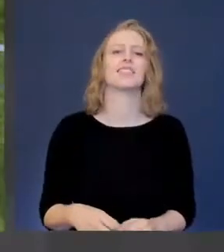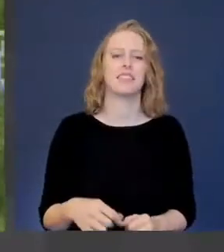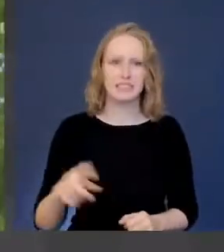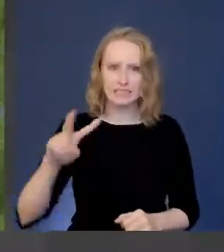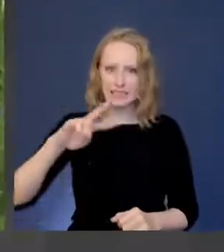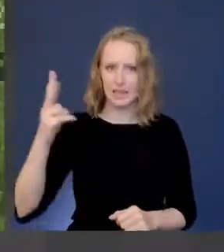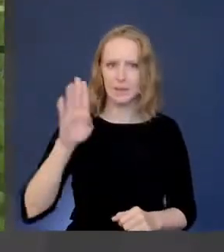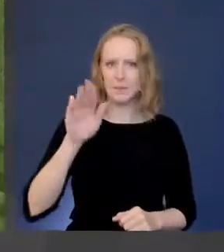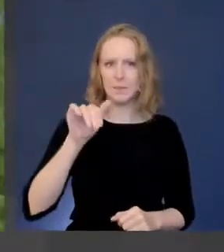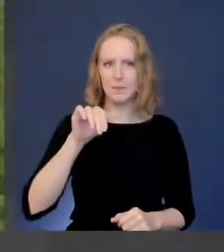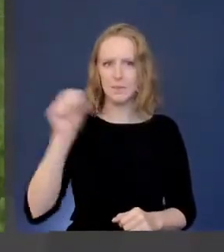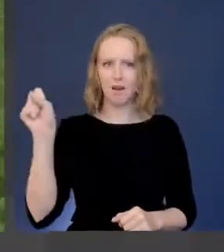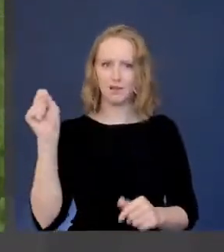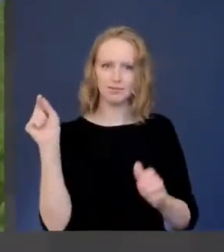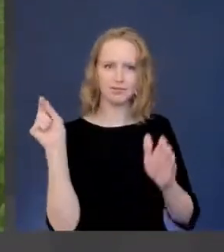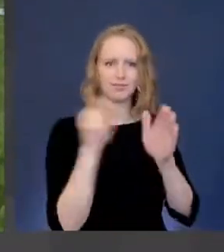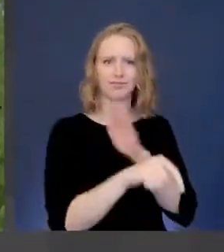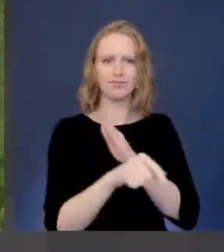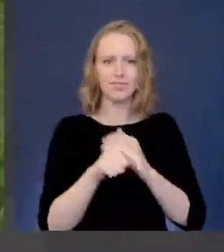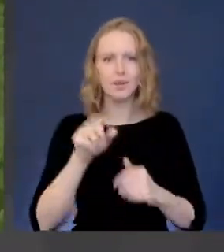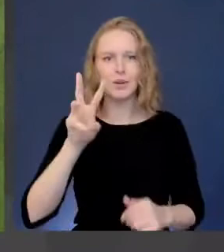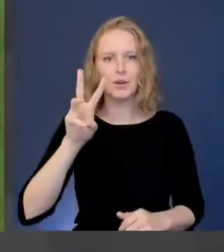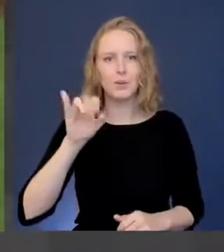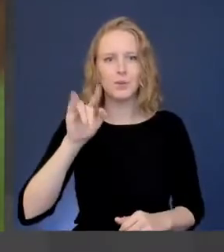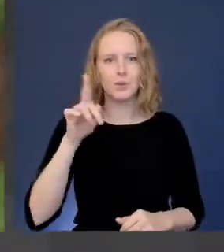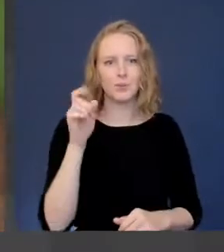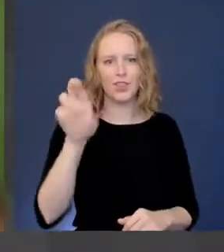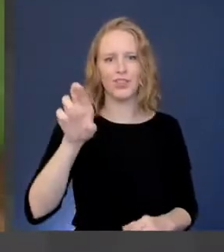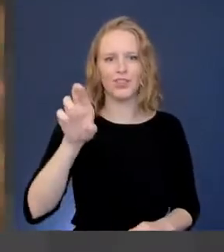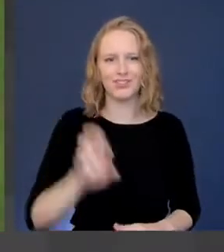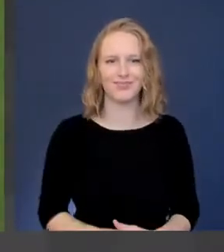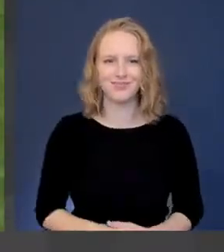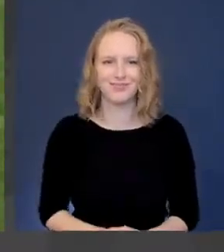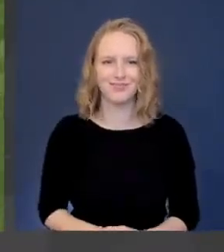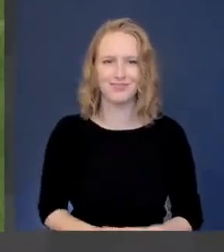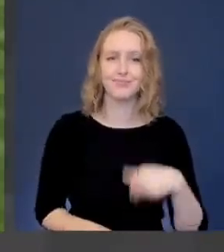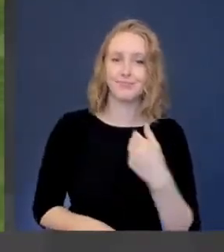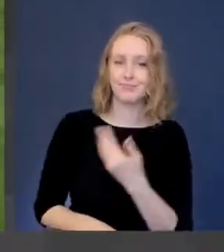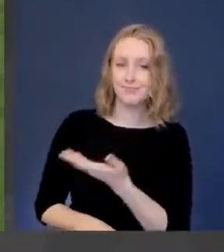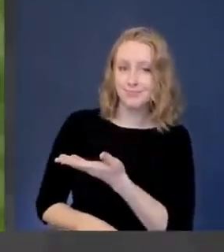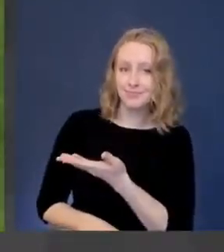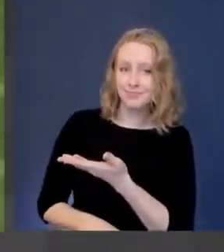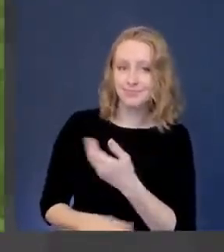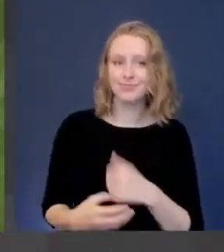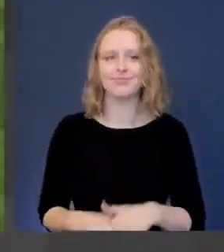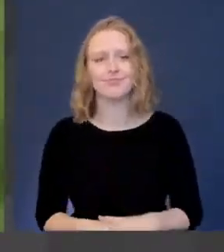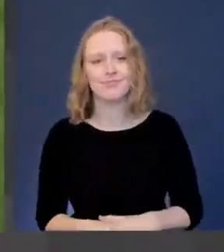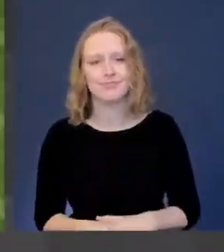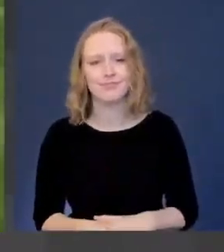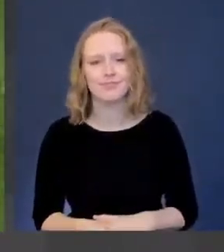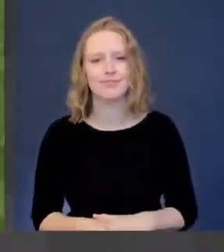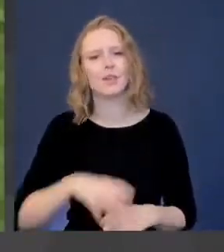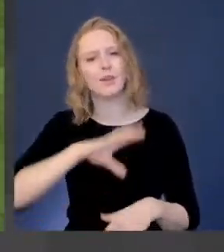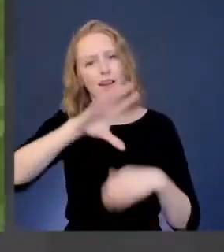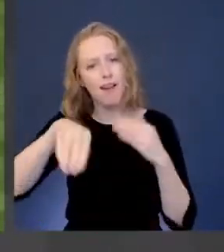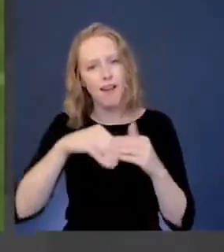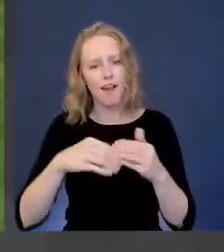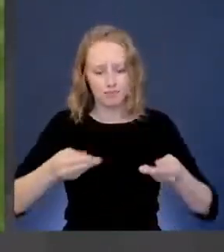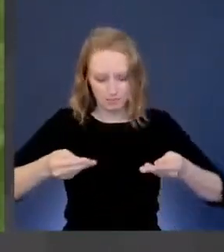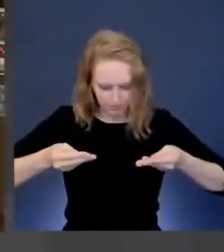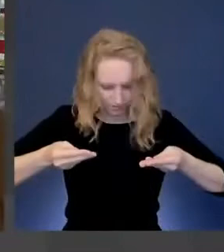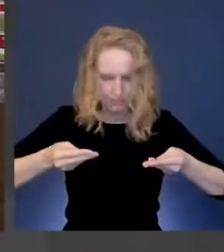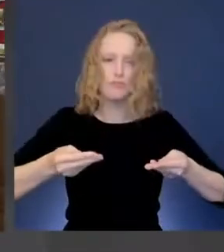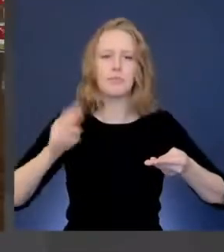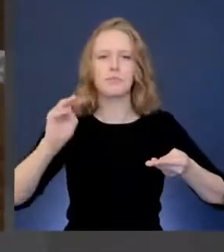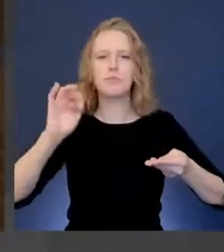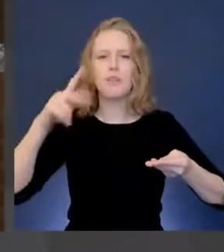jefe del juego, el Wither. La actualización de exploración, en la que añadieron mapas para poder